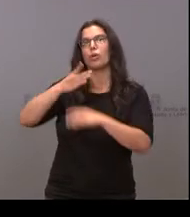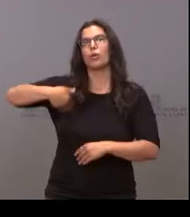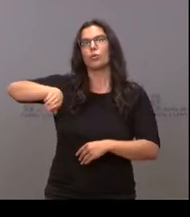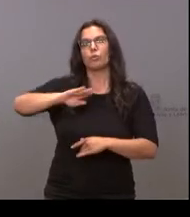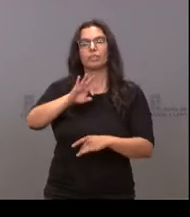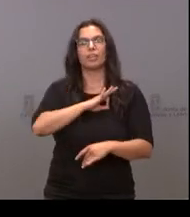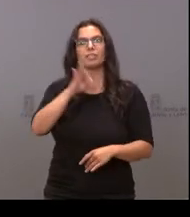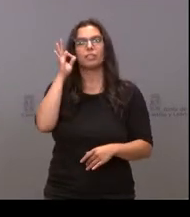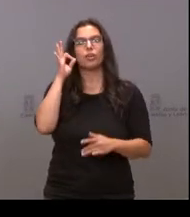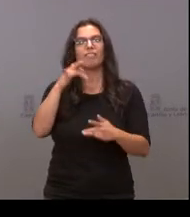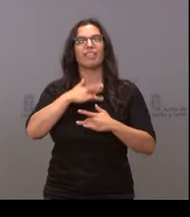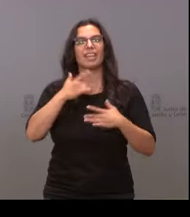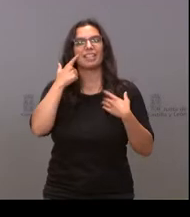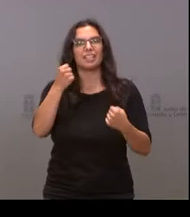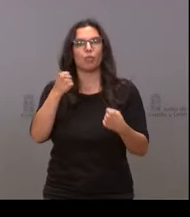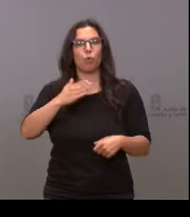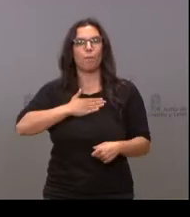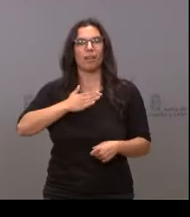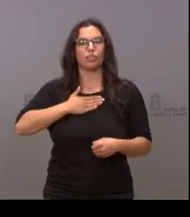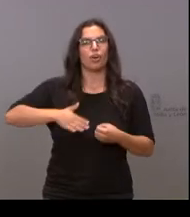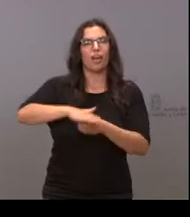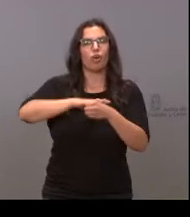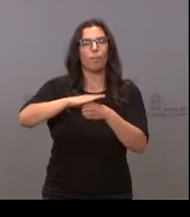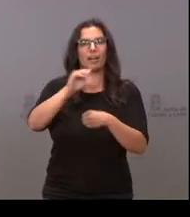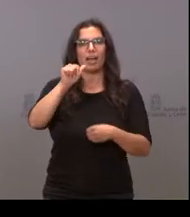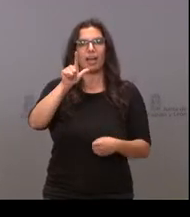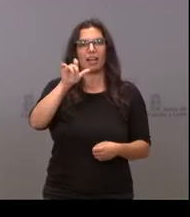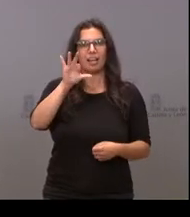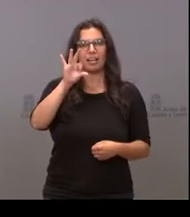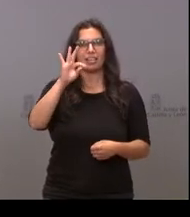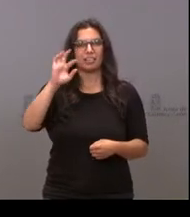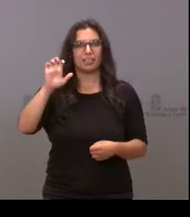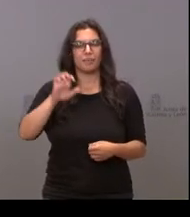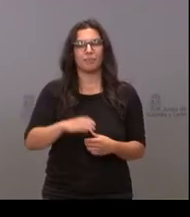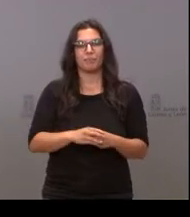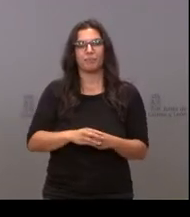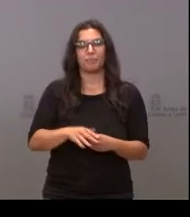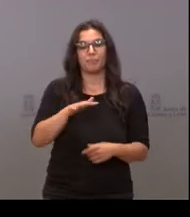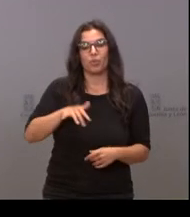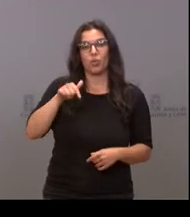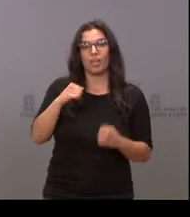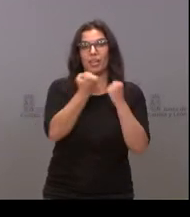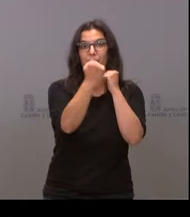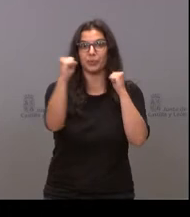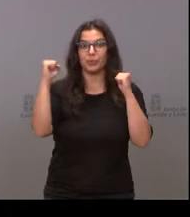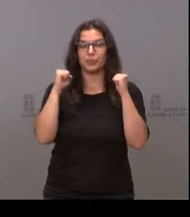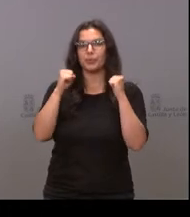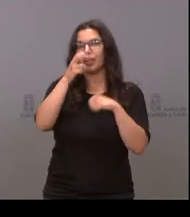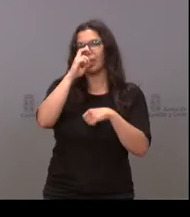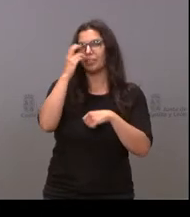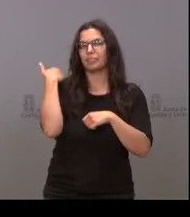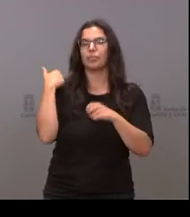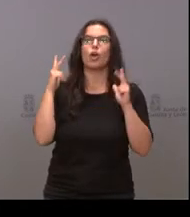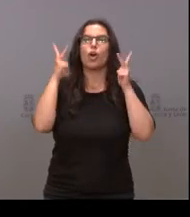salud patrona de la comarca alistana y antiguo claustro del convento de los franciscanos